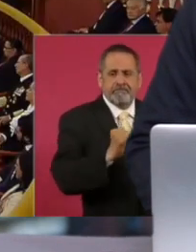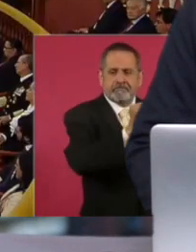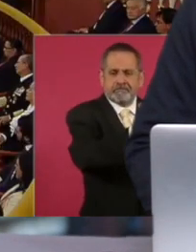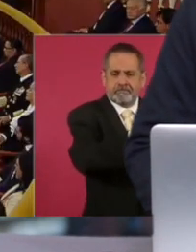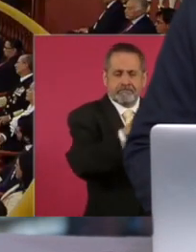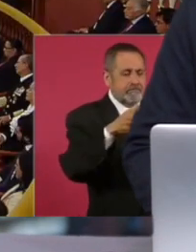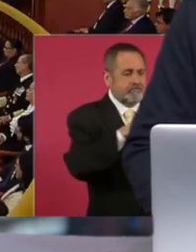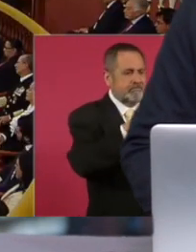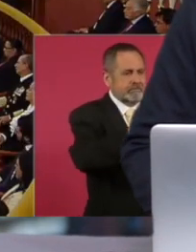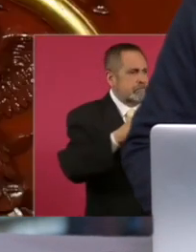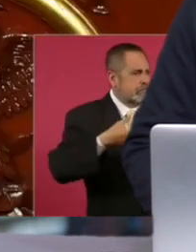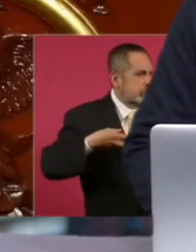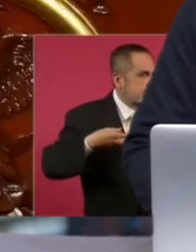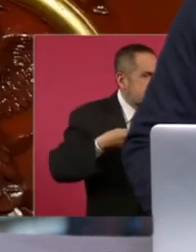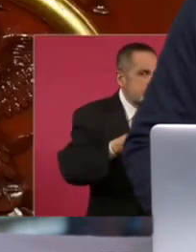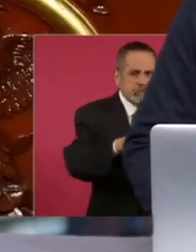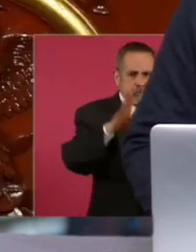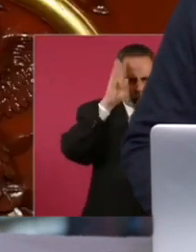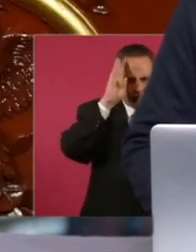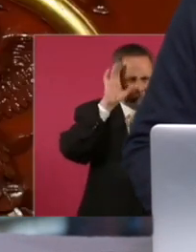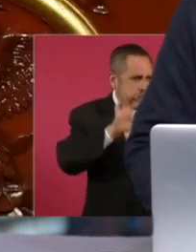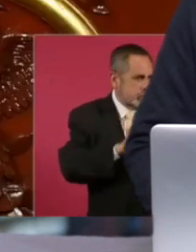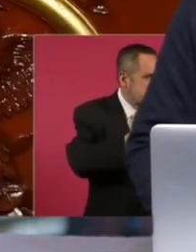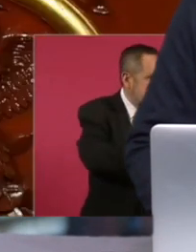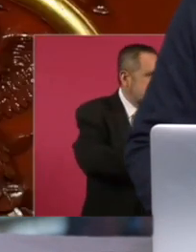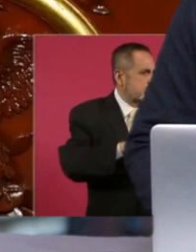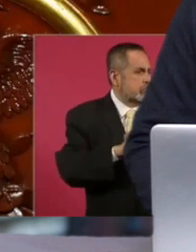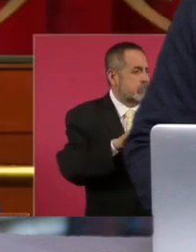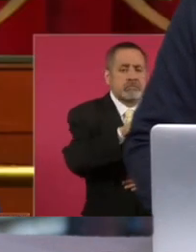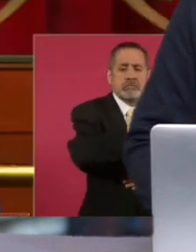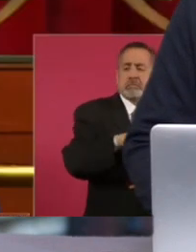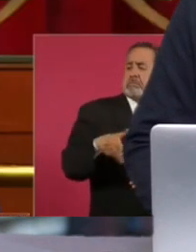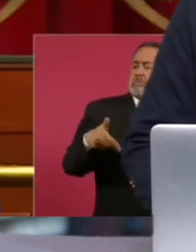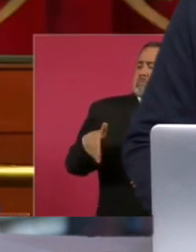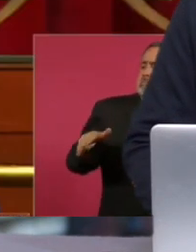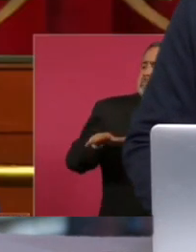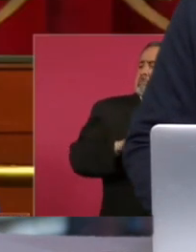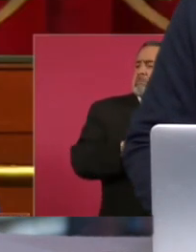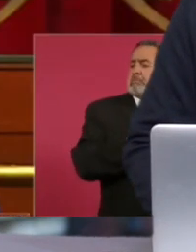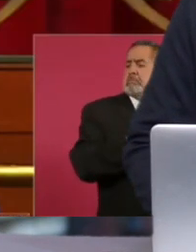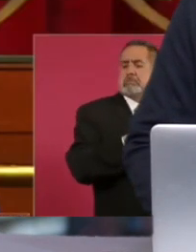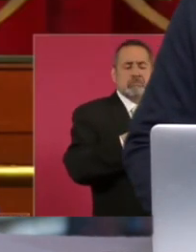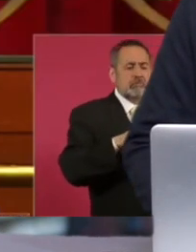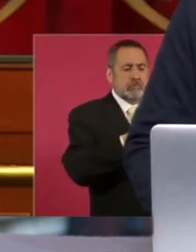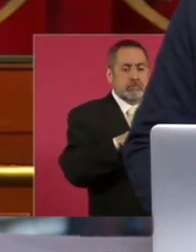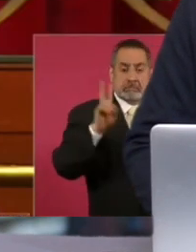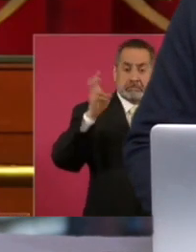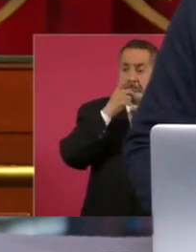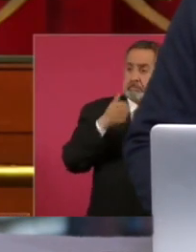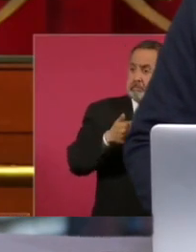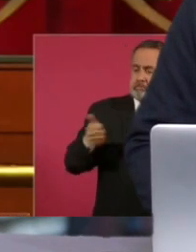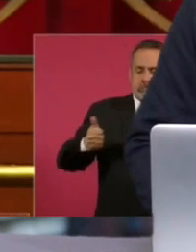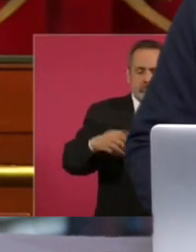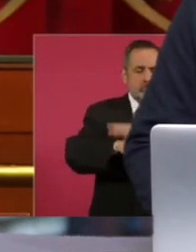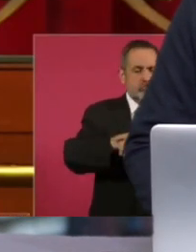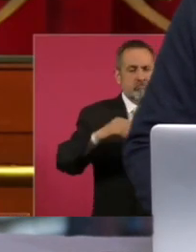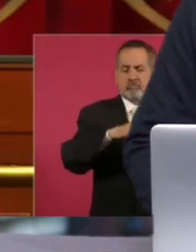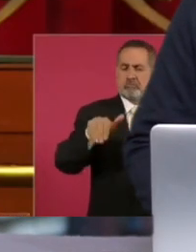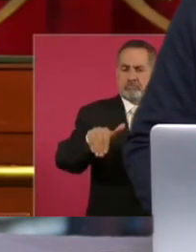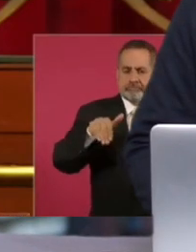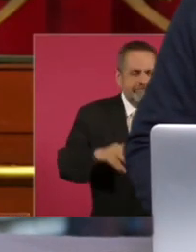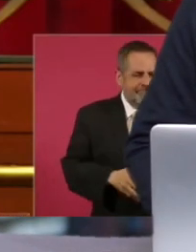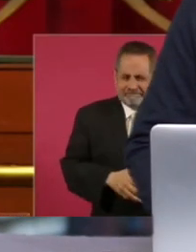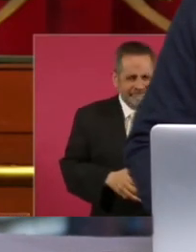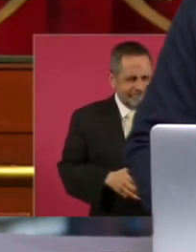judicial y también en la producción energética el presidente López Obrador aseguró que busca devolverle la grandeza a